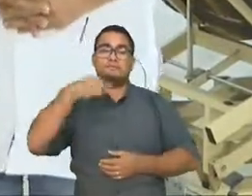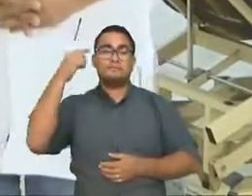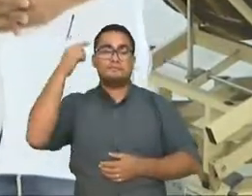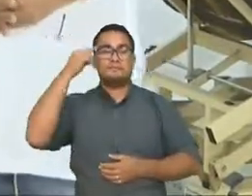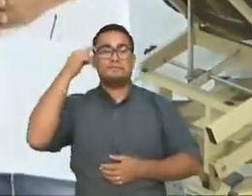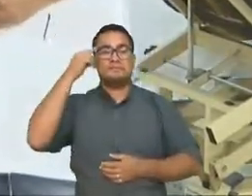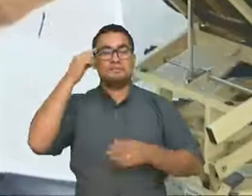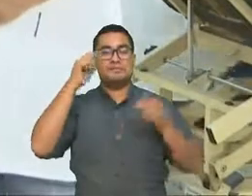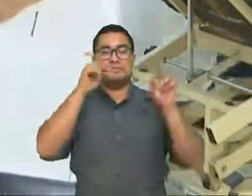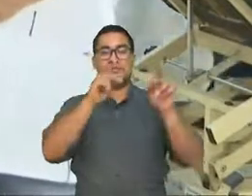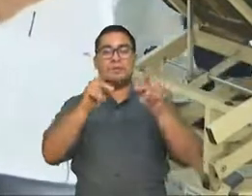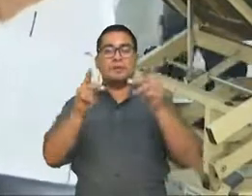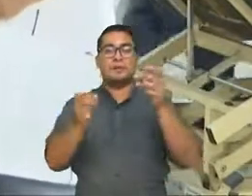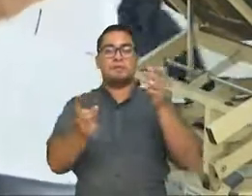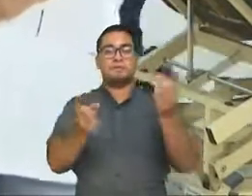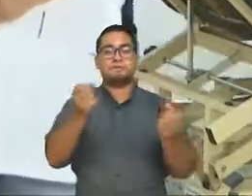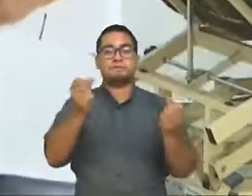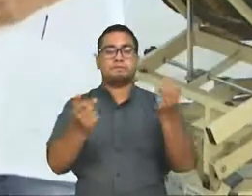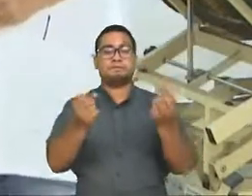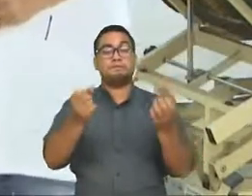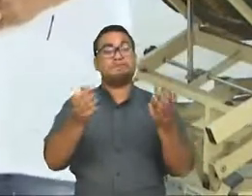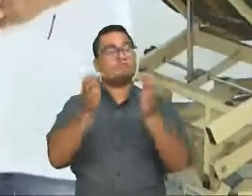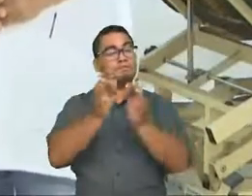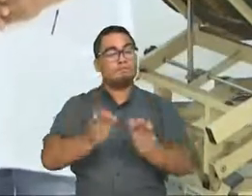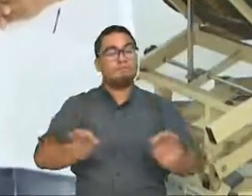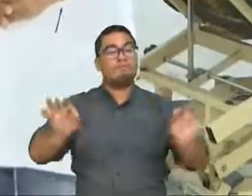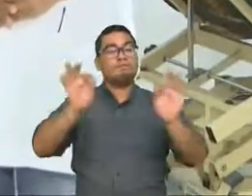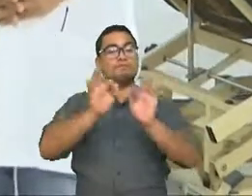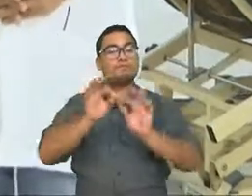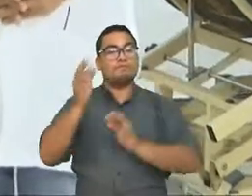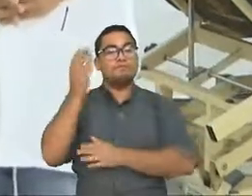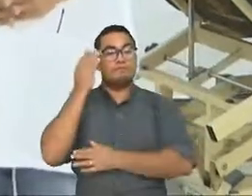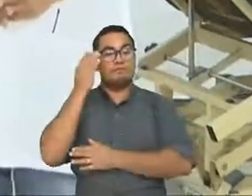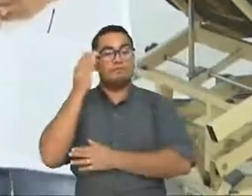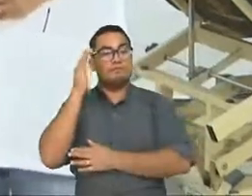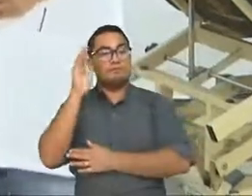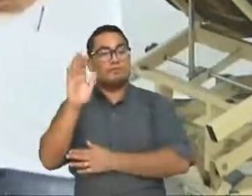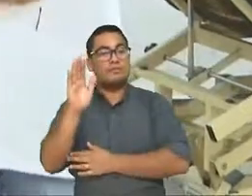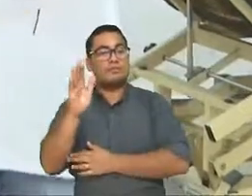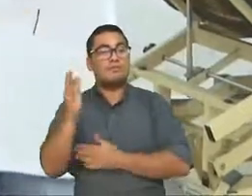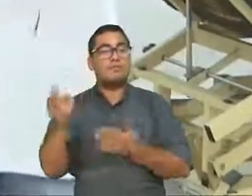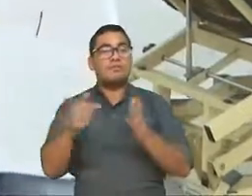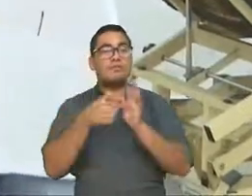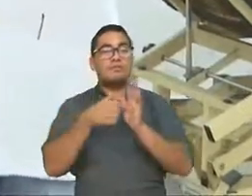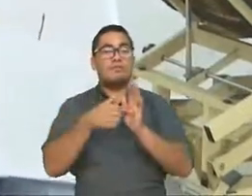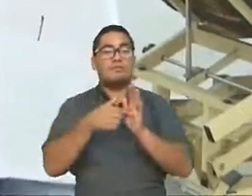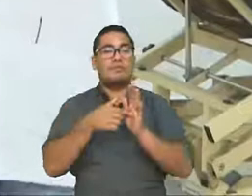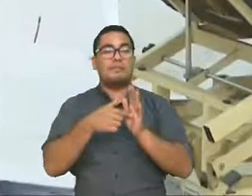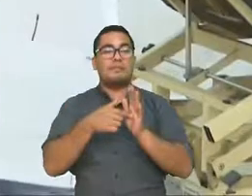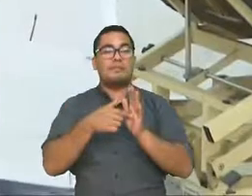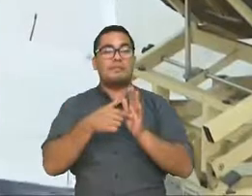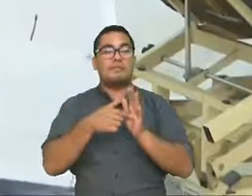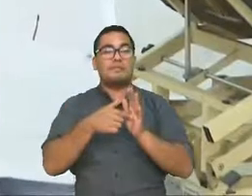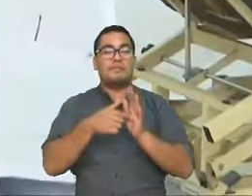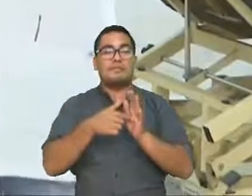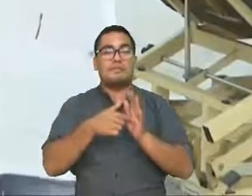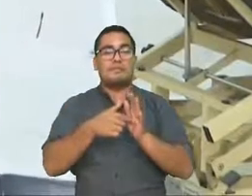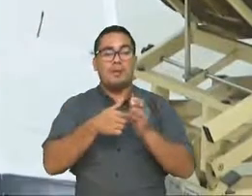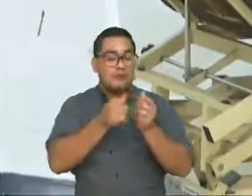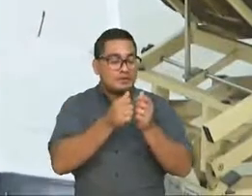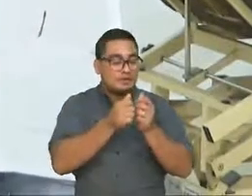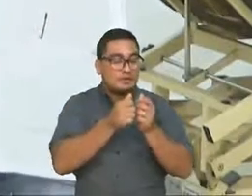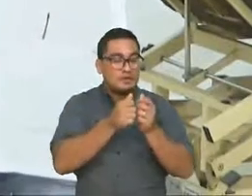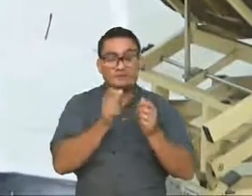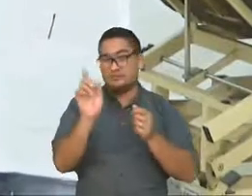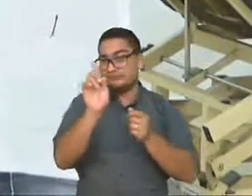anda manejando tiene que tener conciencia de que no tiene por qué llevar ni ocupadas sus manos, porque he